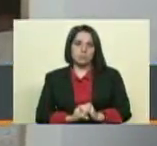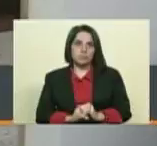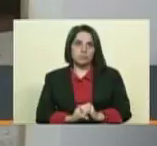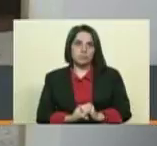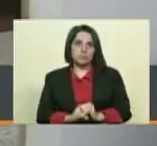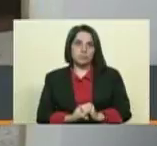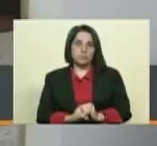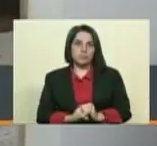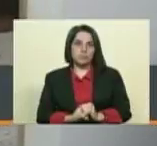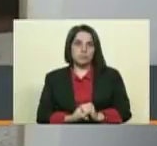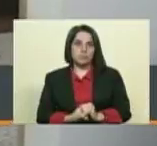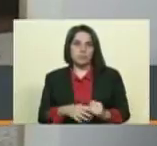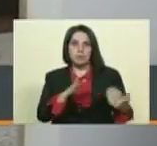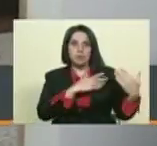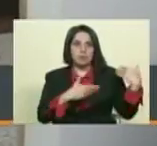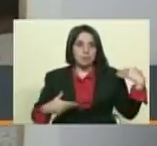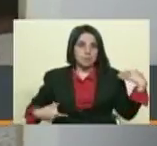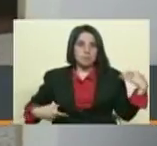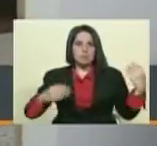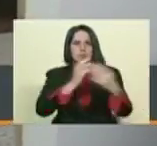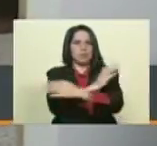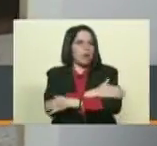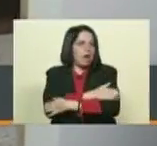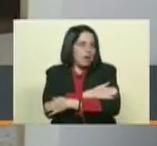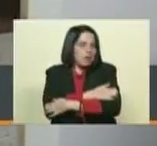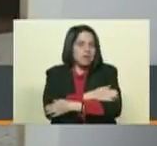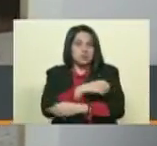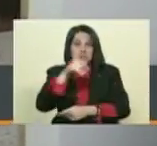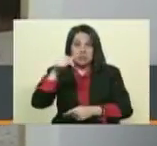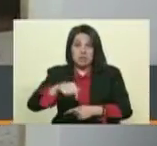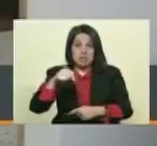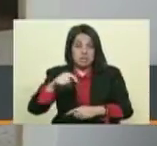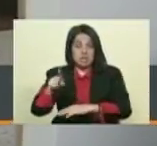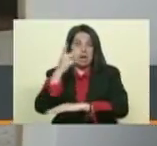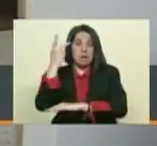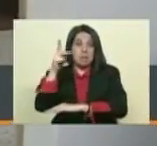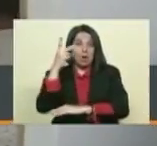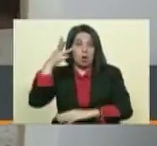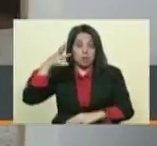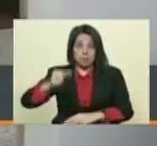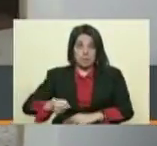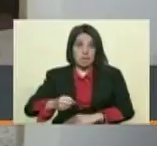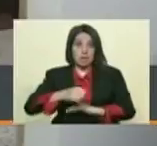Presidente, un abrazo inmenso desde acá, desde esta hermosa y amada parroquia de Petare del